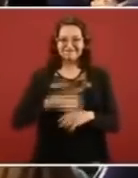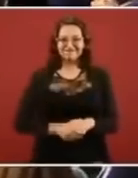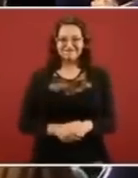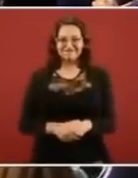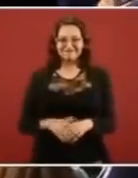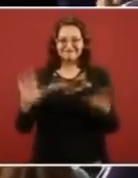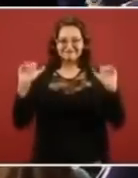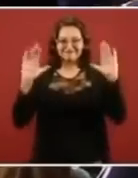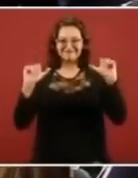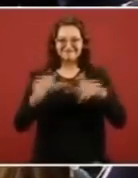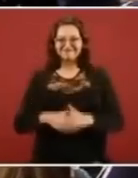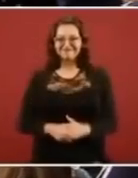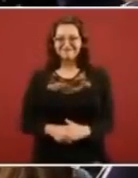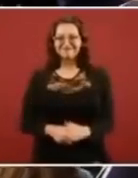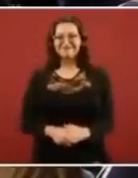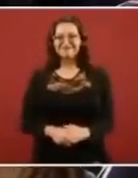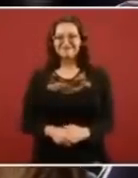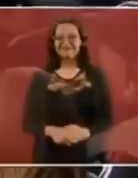Dios.